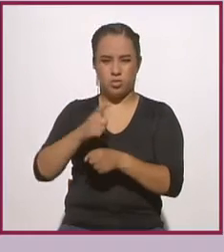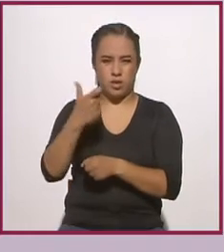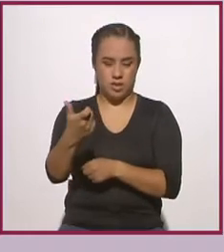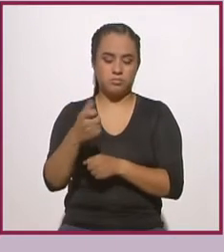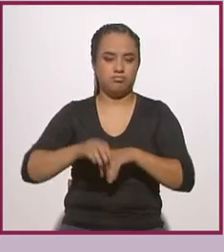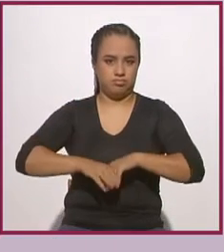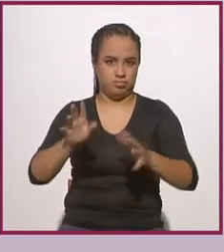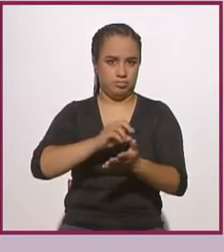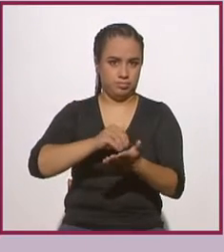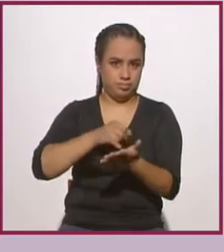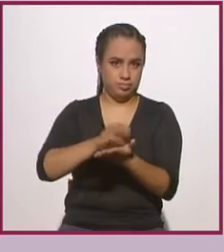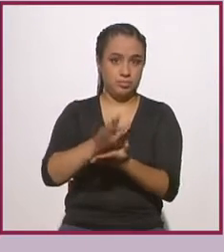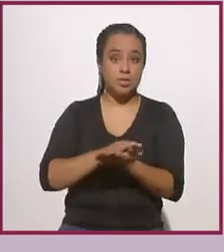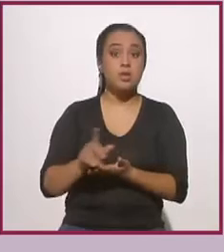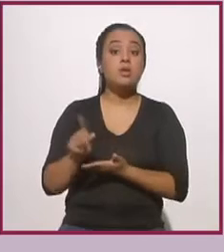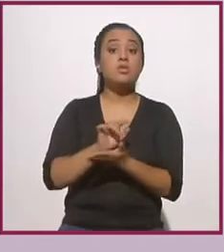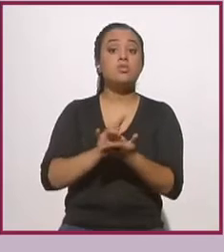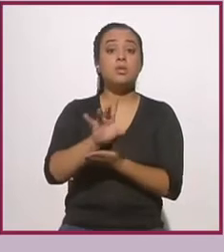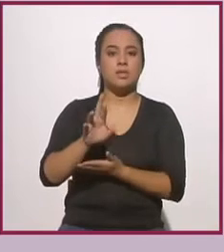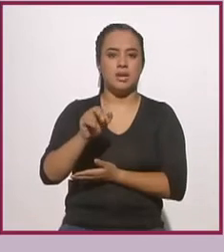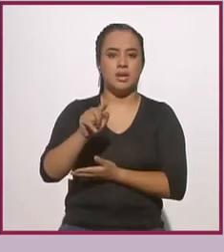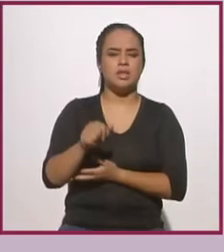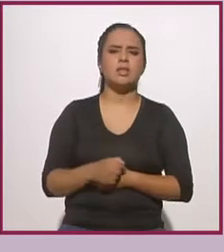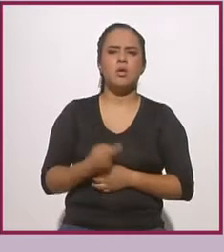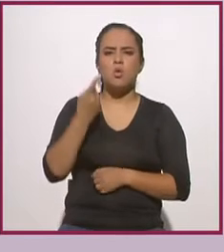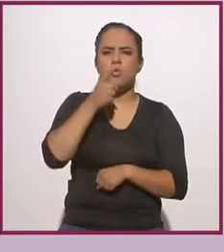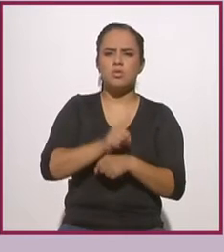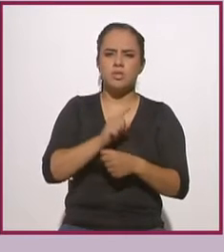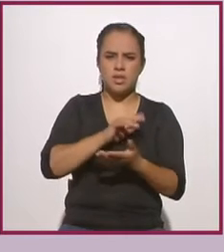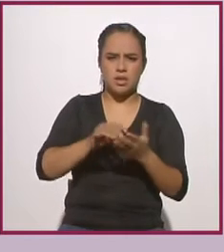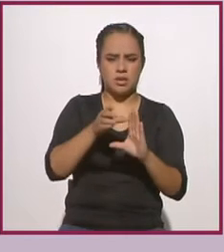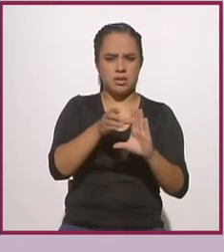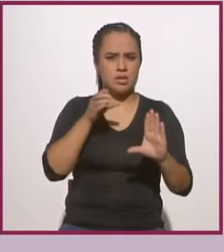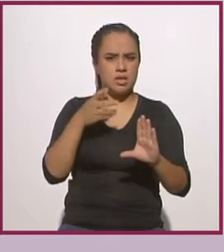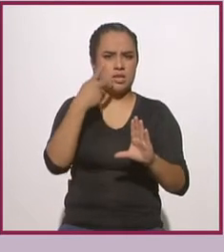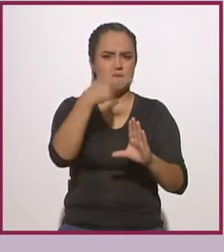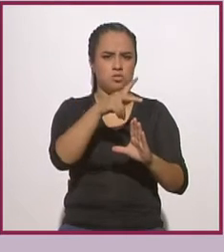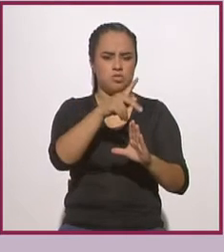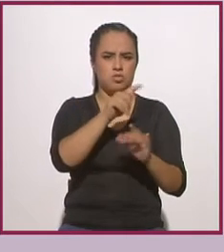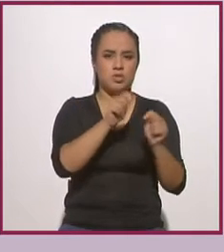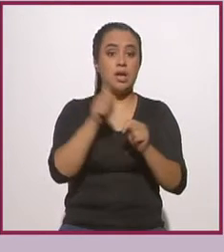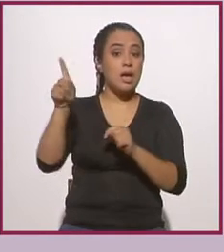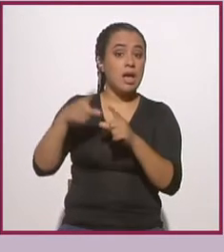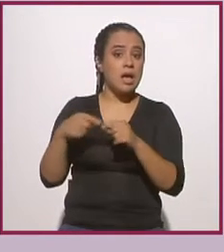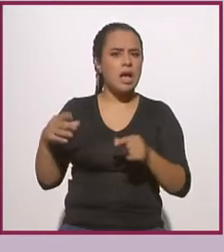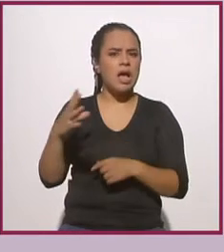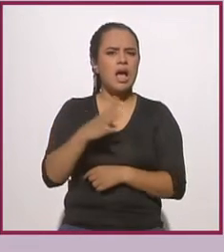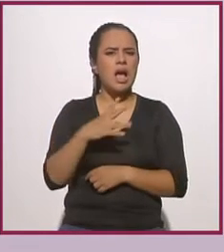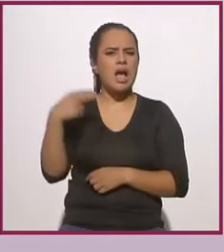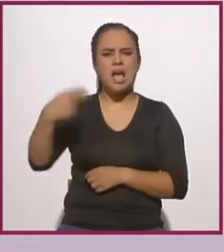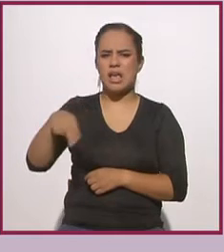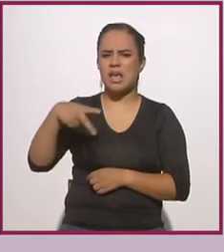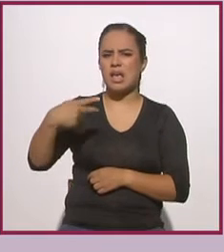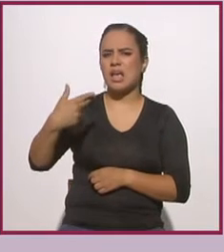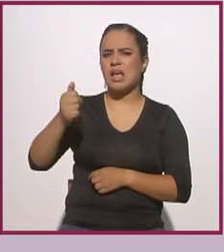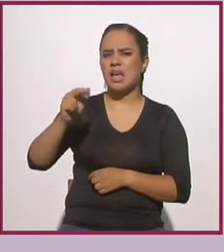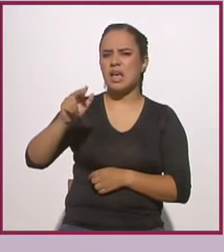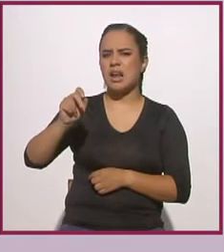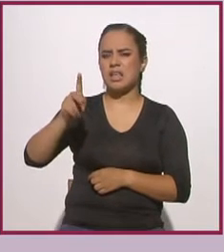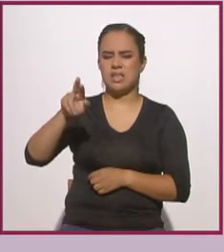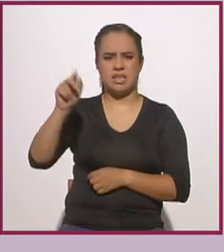Rita Albarrán. Un día leyó en un tomo de la enciclopedia de sus tíos que en Japón existía una práctica llamada